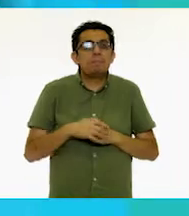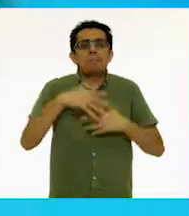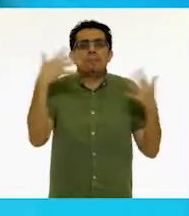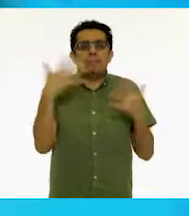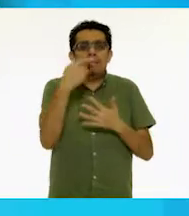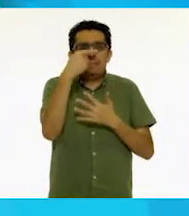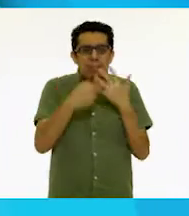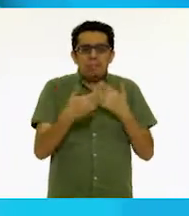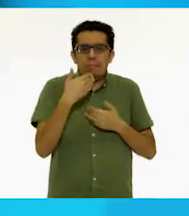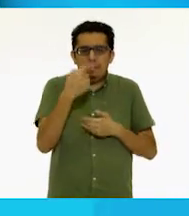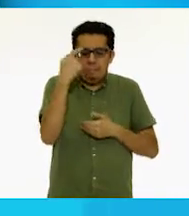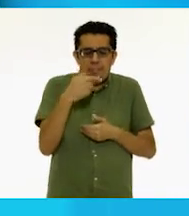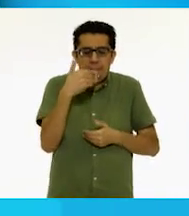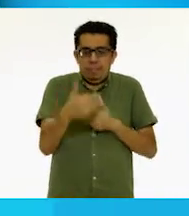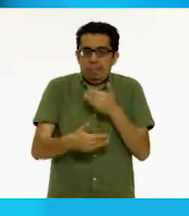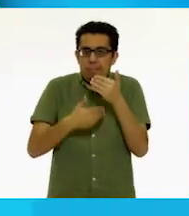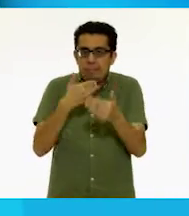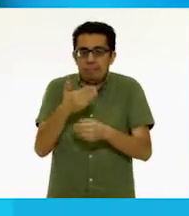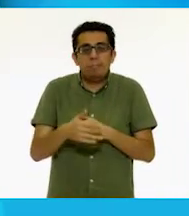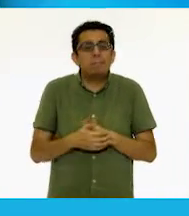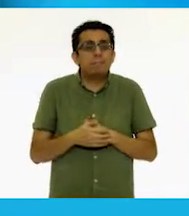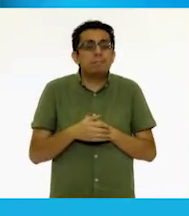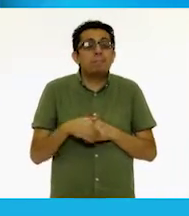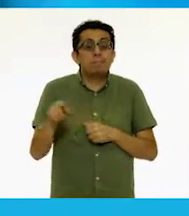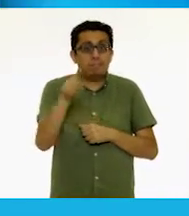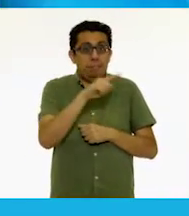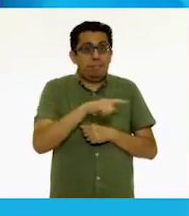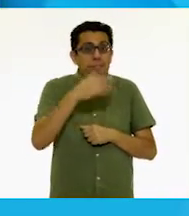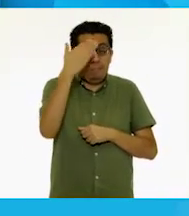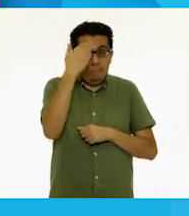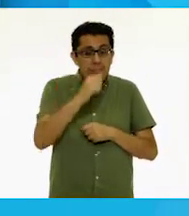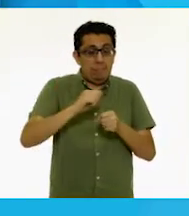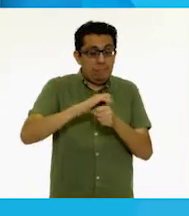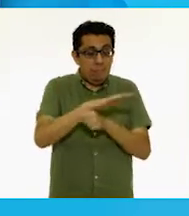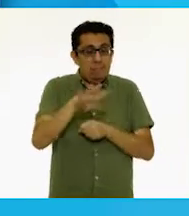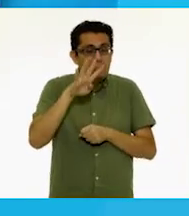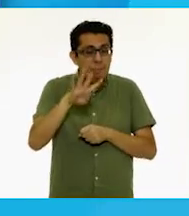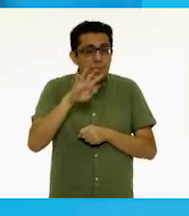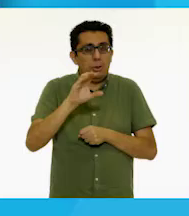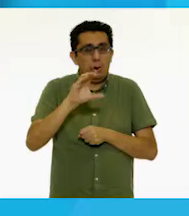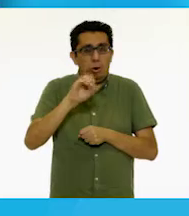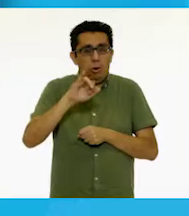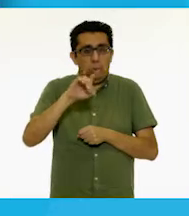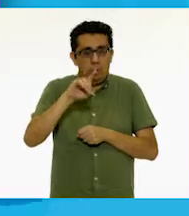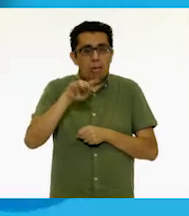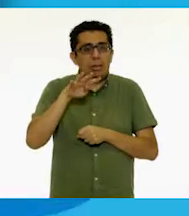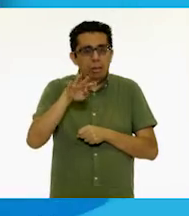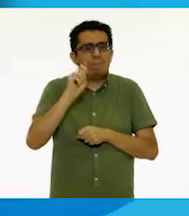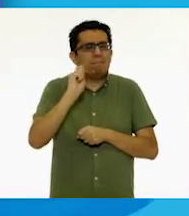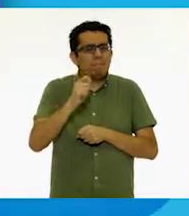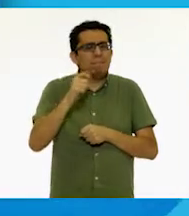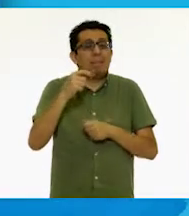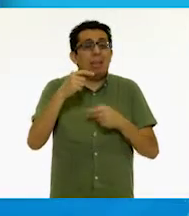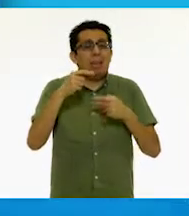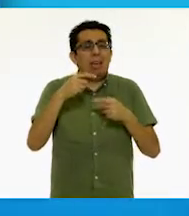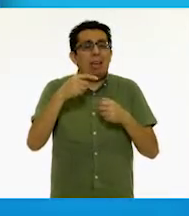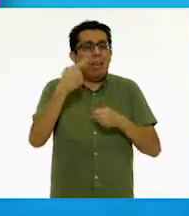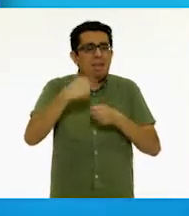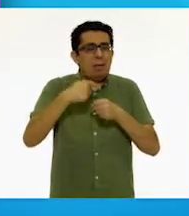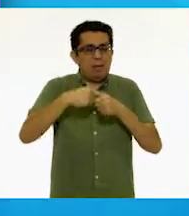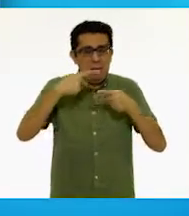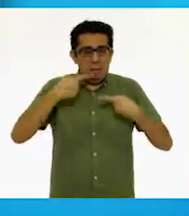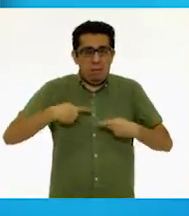Buenas prácticas para seguir adelante. Como todos sabemos, la COVID-19 es una enfermedad que se contagia muy fácilmente entre